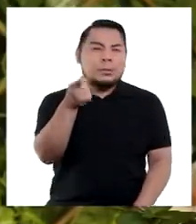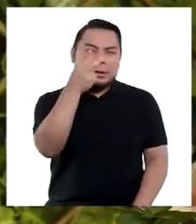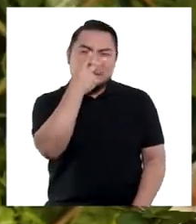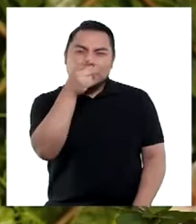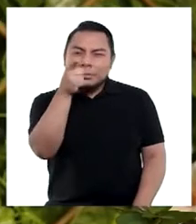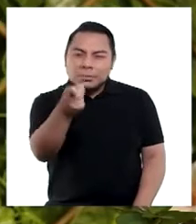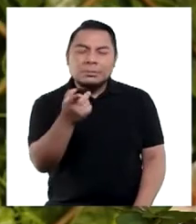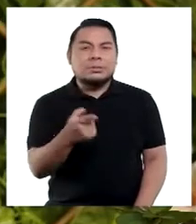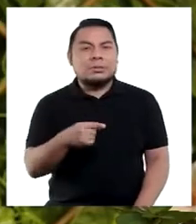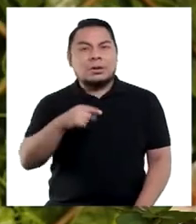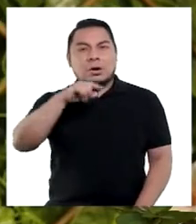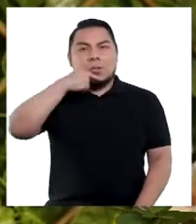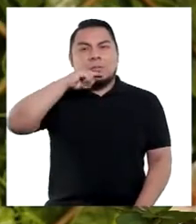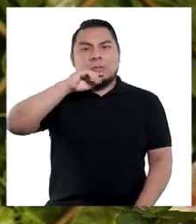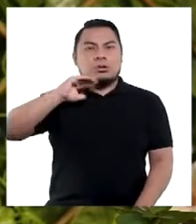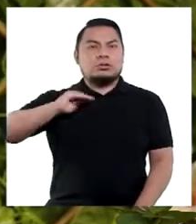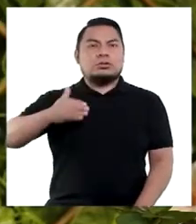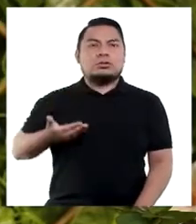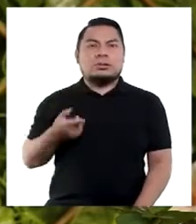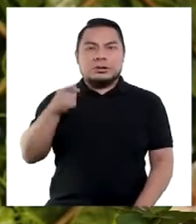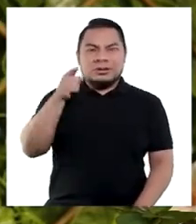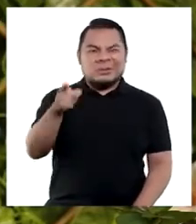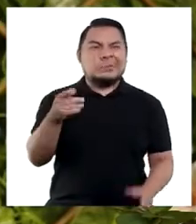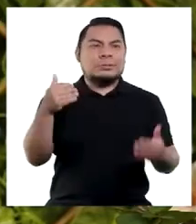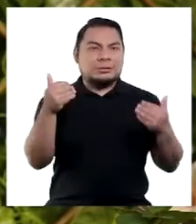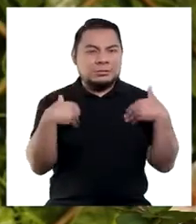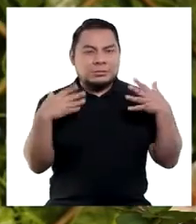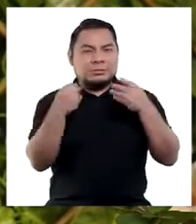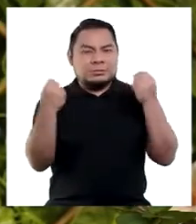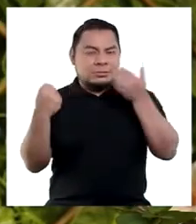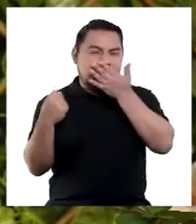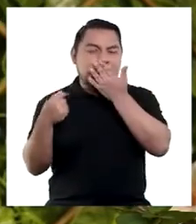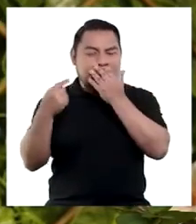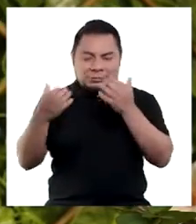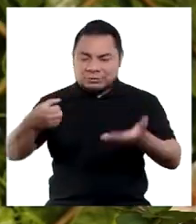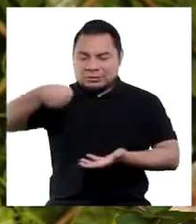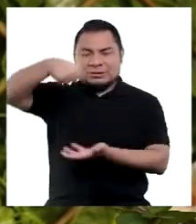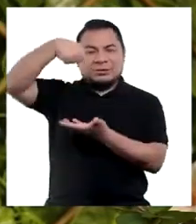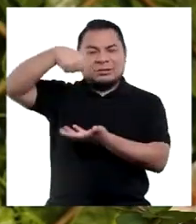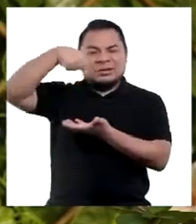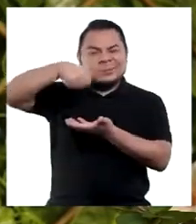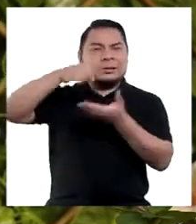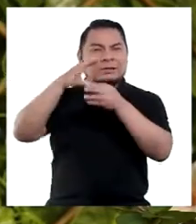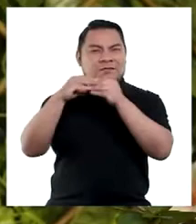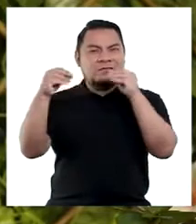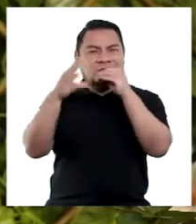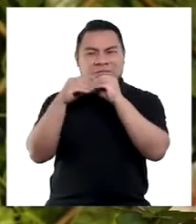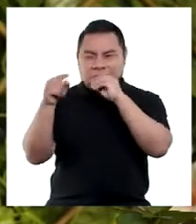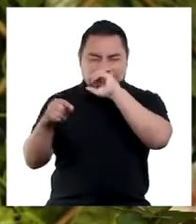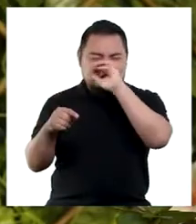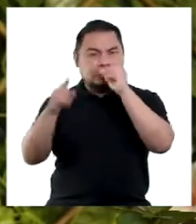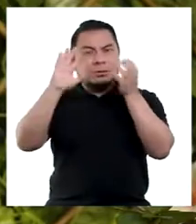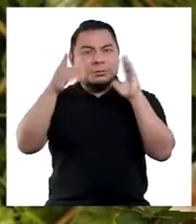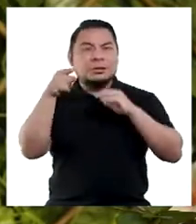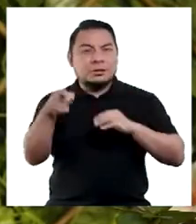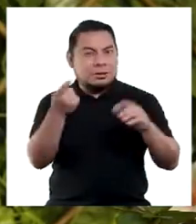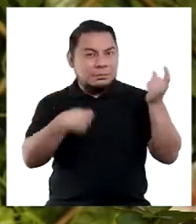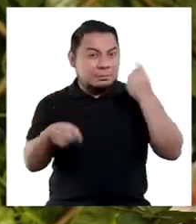veo a una señora que tiene varias canastas con frutas